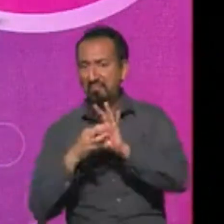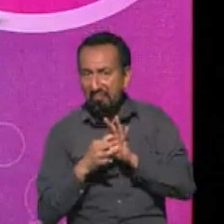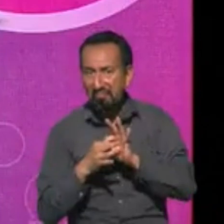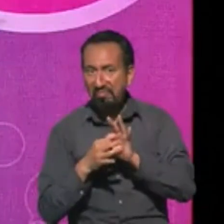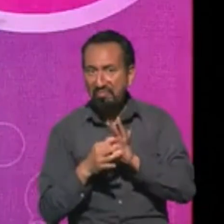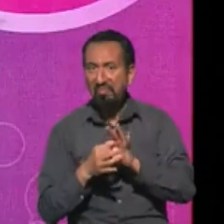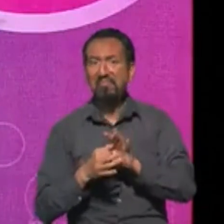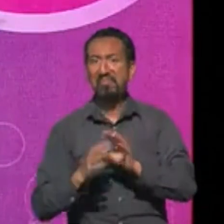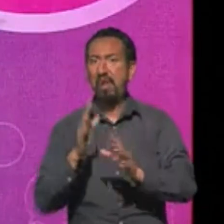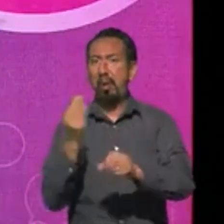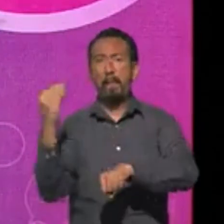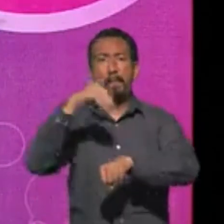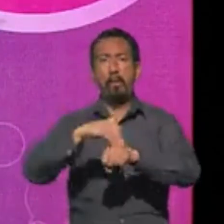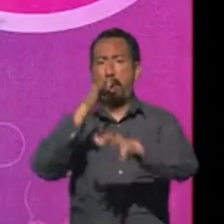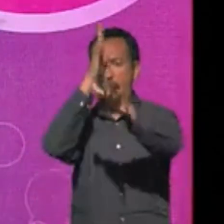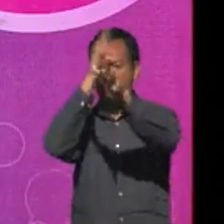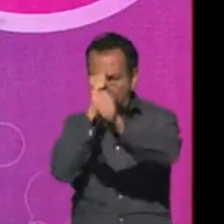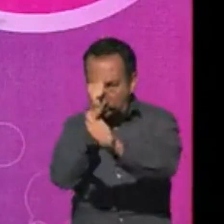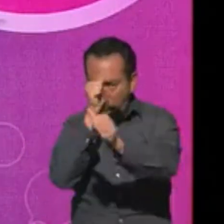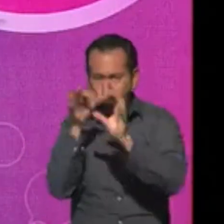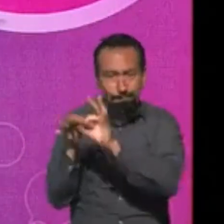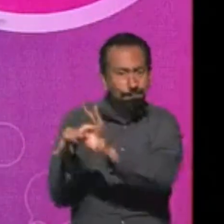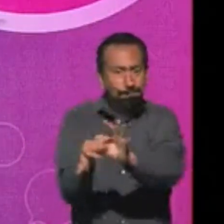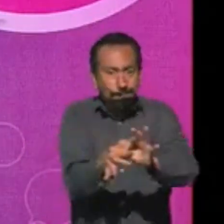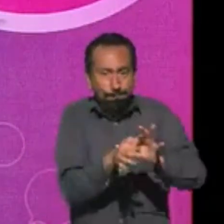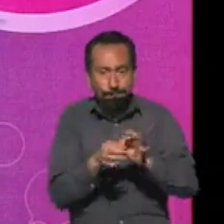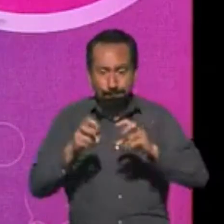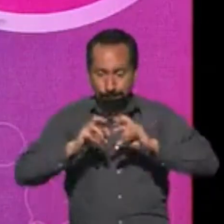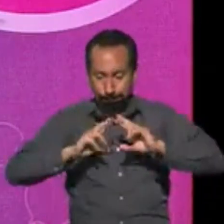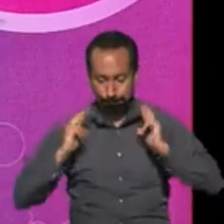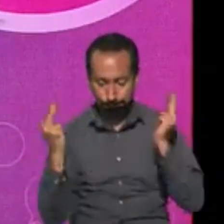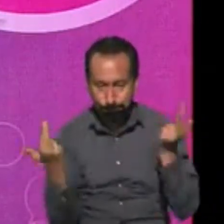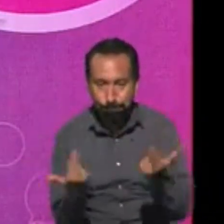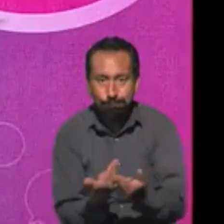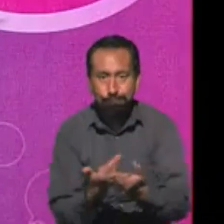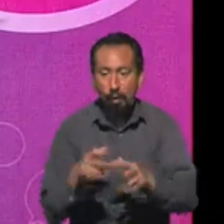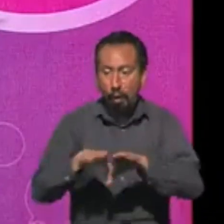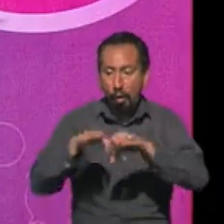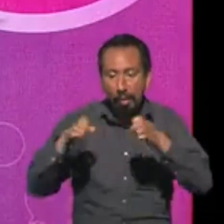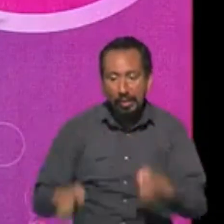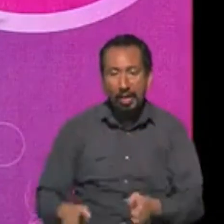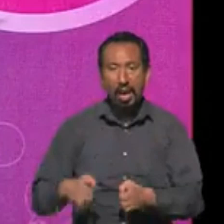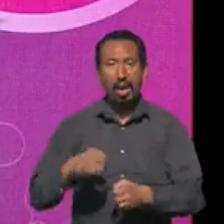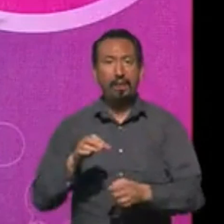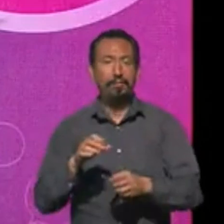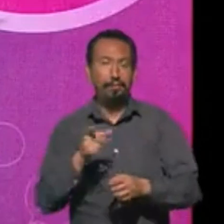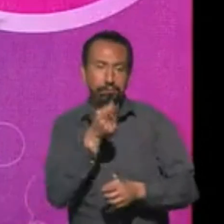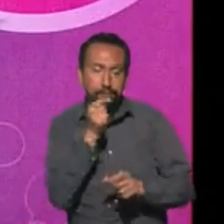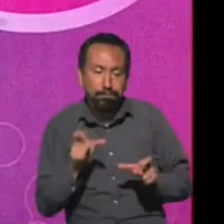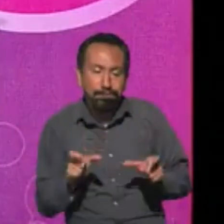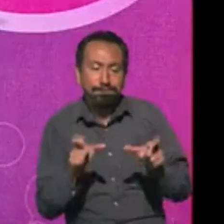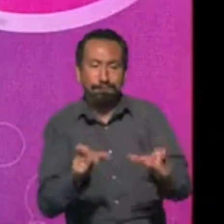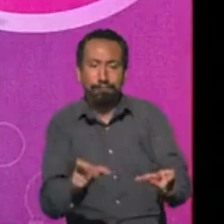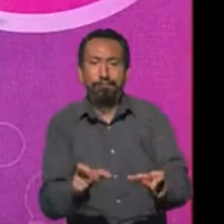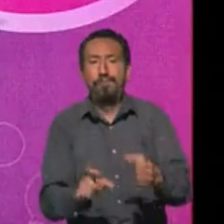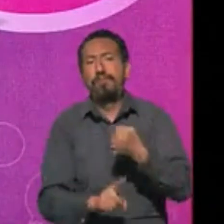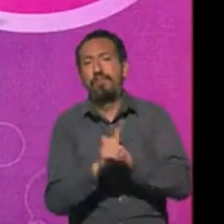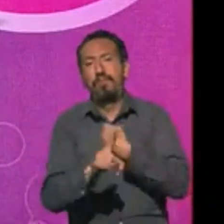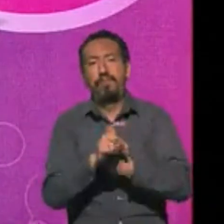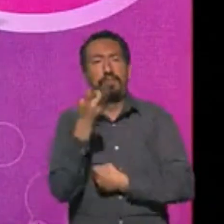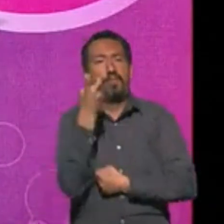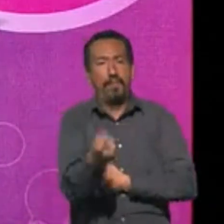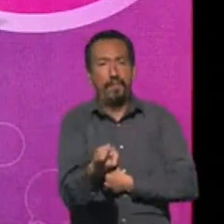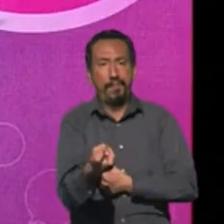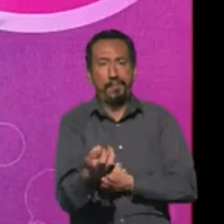coordinarnos ver toda la problemática que hay en seguridad y por otro lado Hoy como